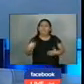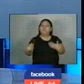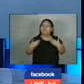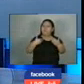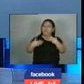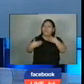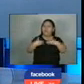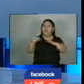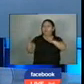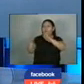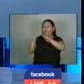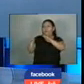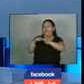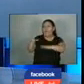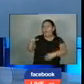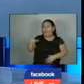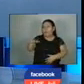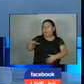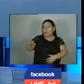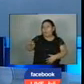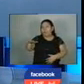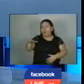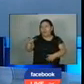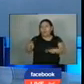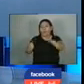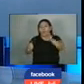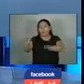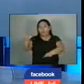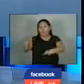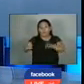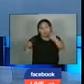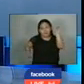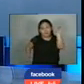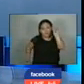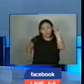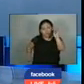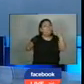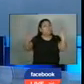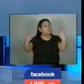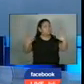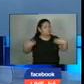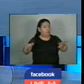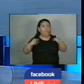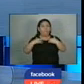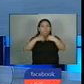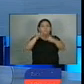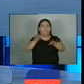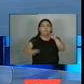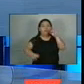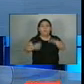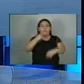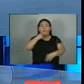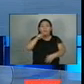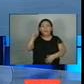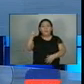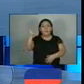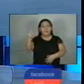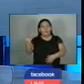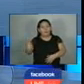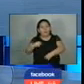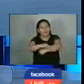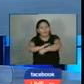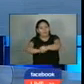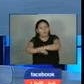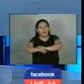comenzamos con un enlace hasta el Centro Judicial en San Salvador, donde ya finalizó el juicio contra el empresario del transporte